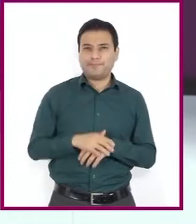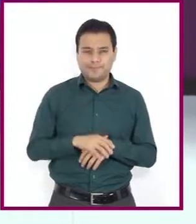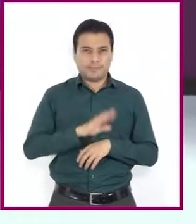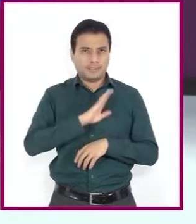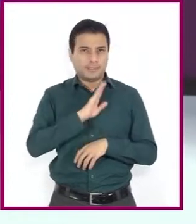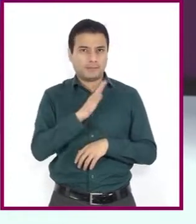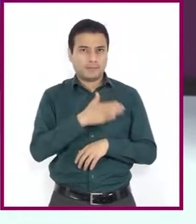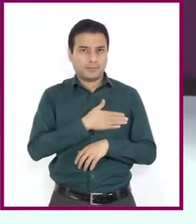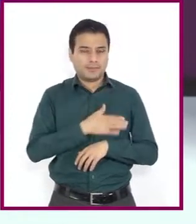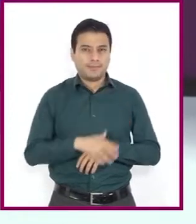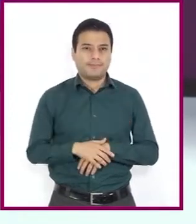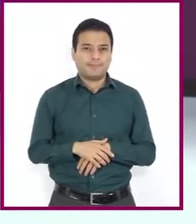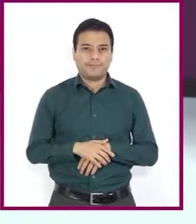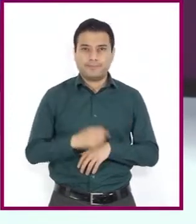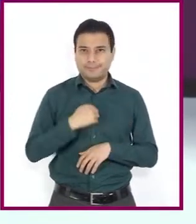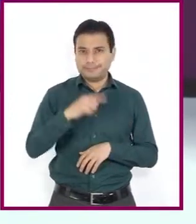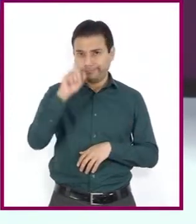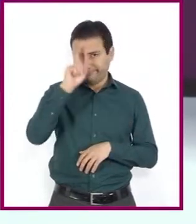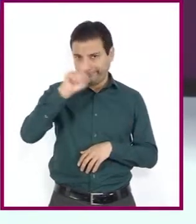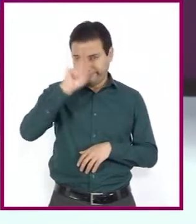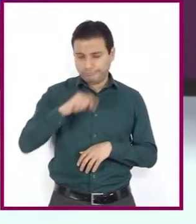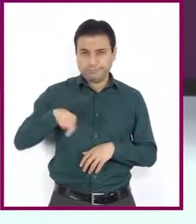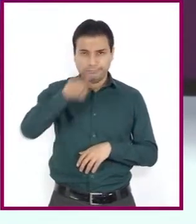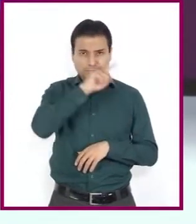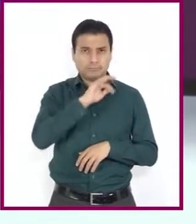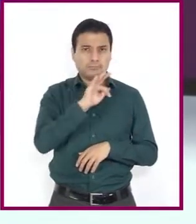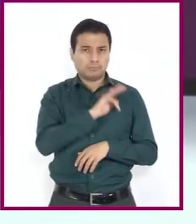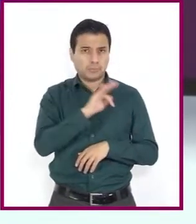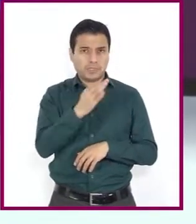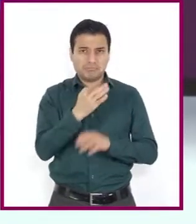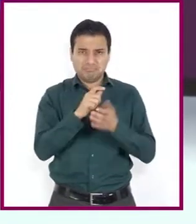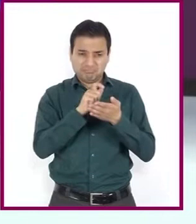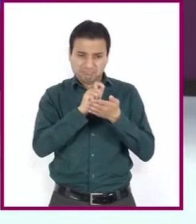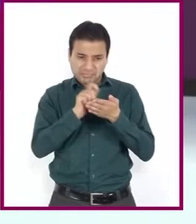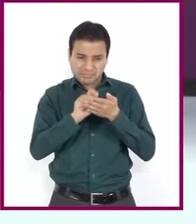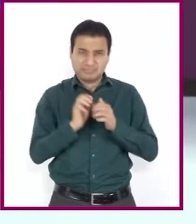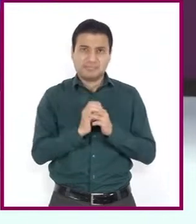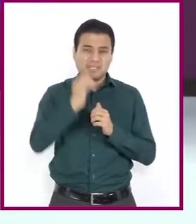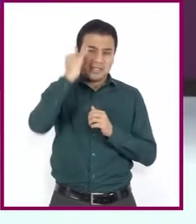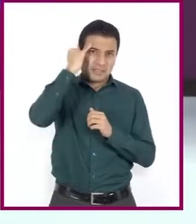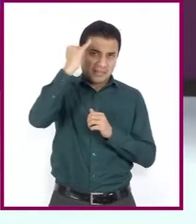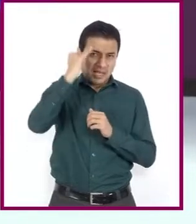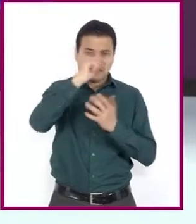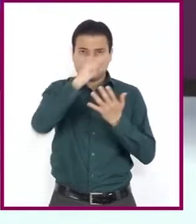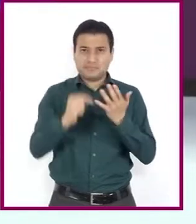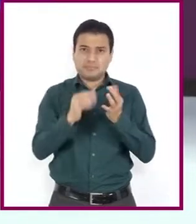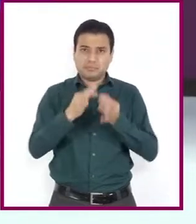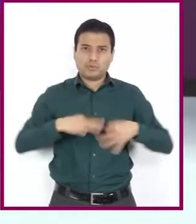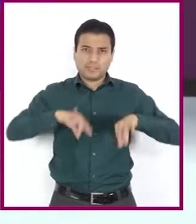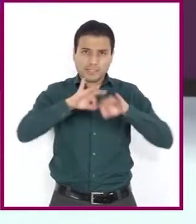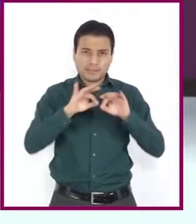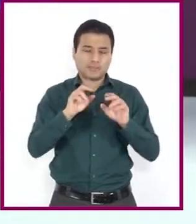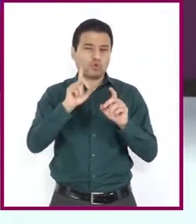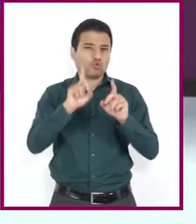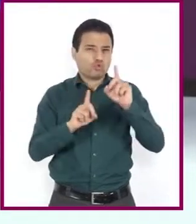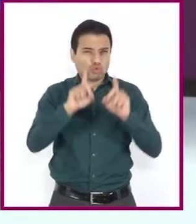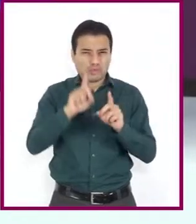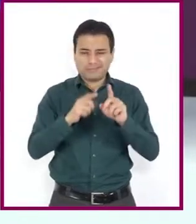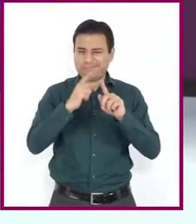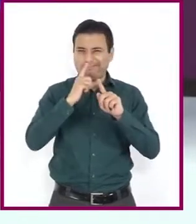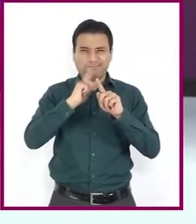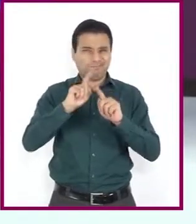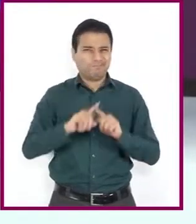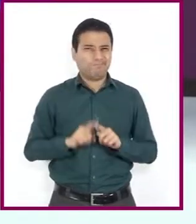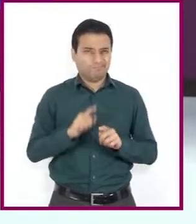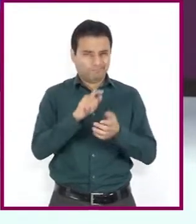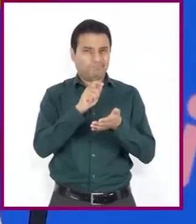sugiero tomar apuntes para registrar ideas principales, dudas, inquietudes o dificultades que surjan